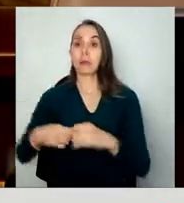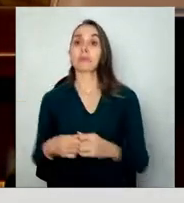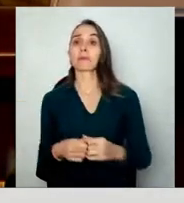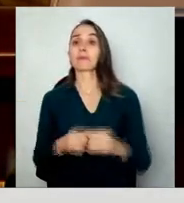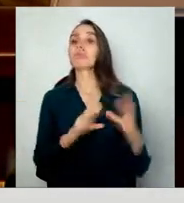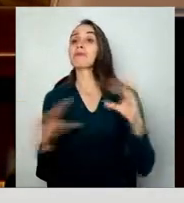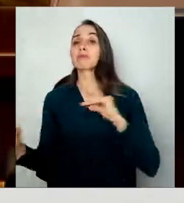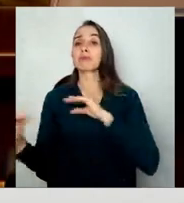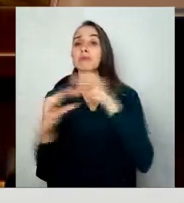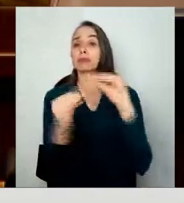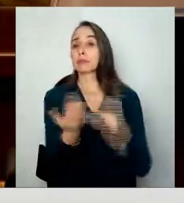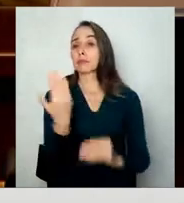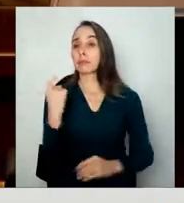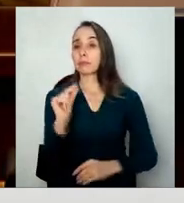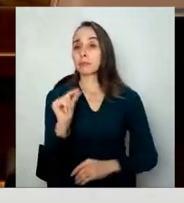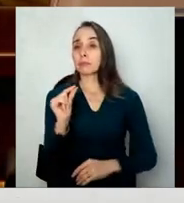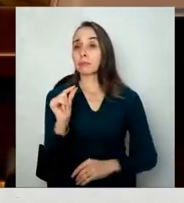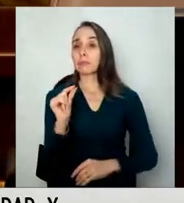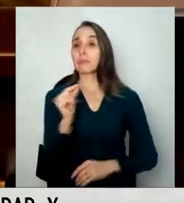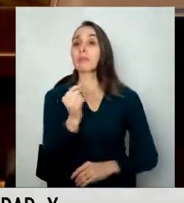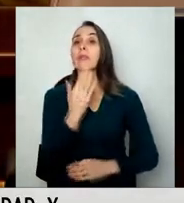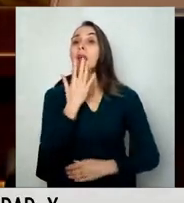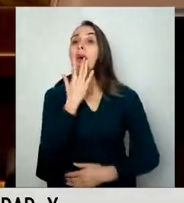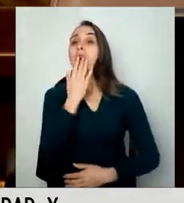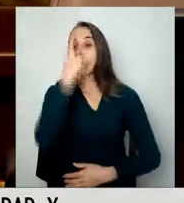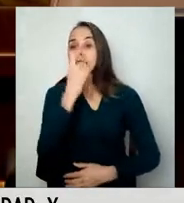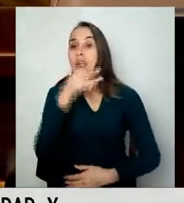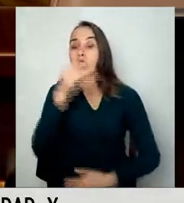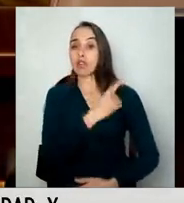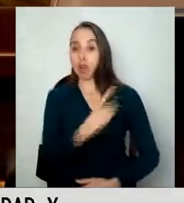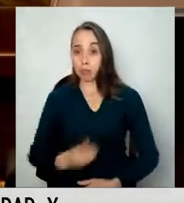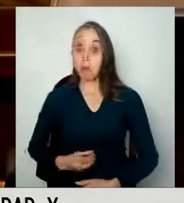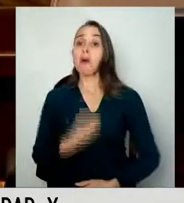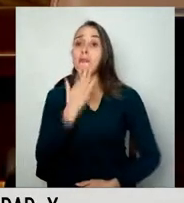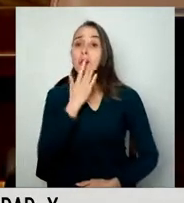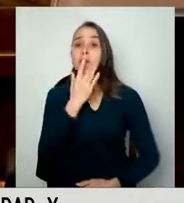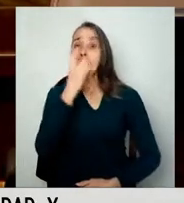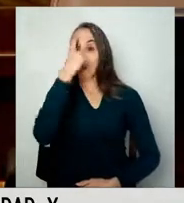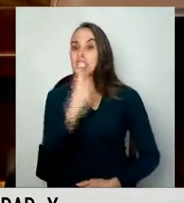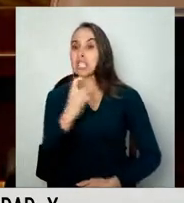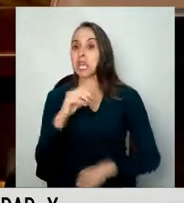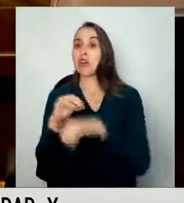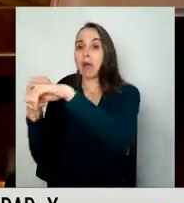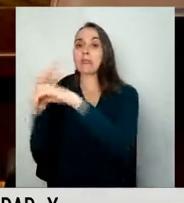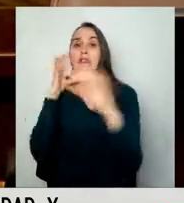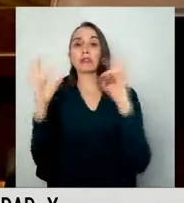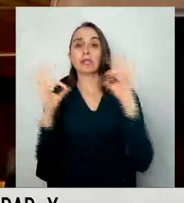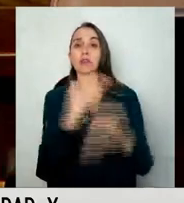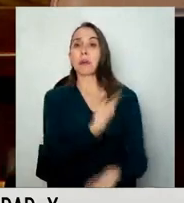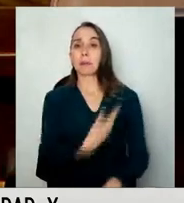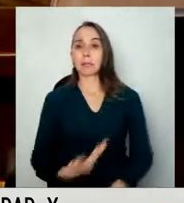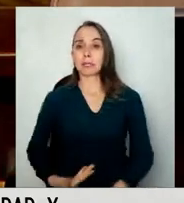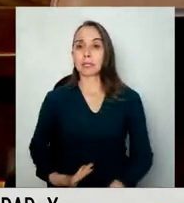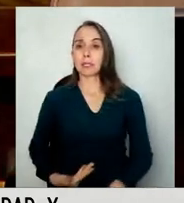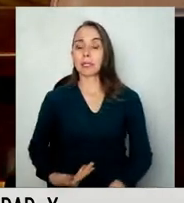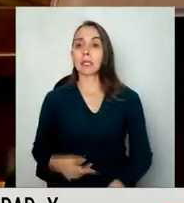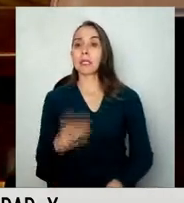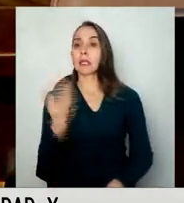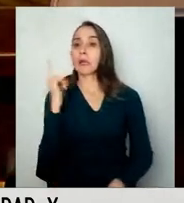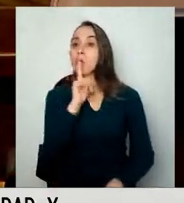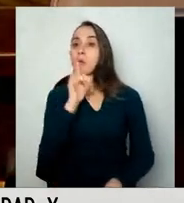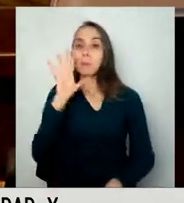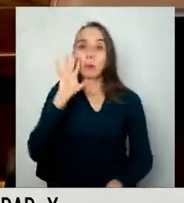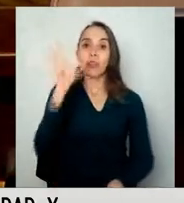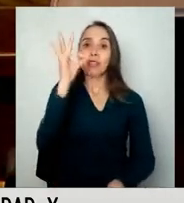recientemente de que hay que hablar con seriedad y claramente vamos a hablar con seriedad señorita señora presidenta a propósito los últimos hechos que hemos conocido